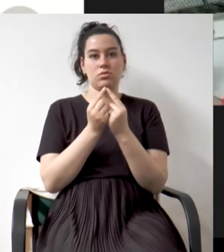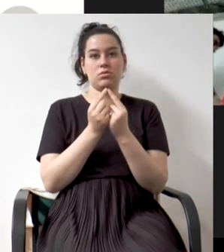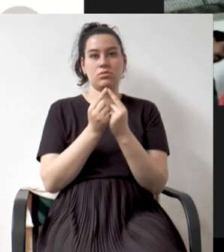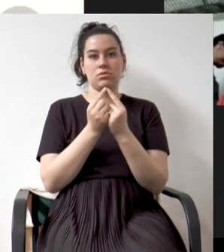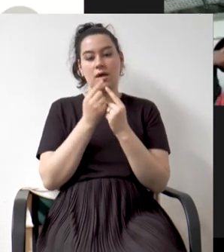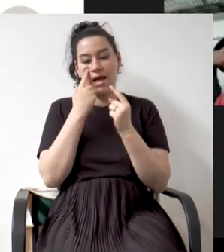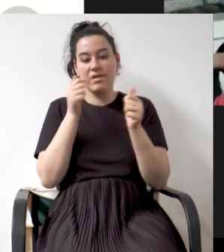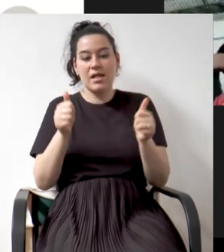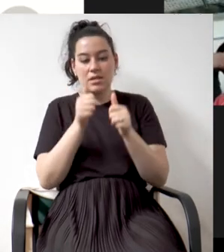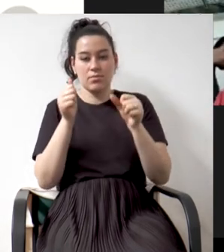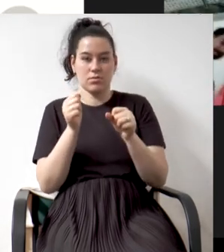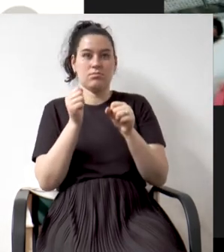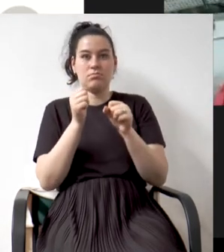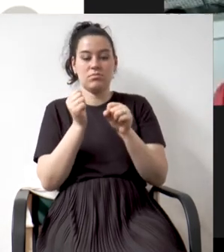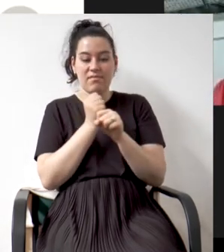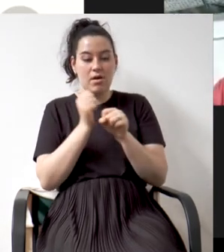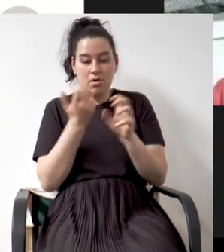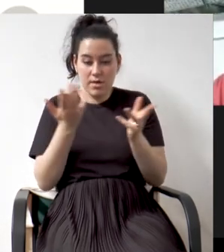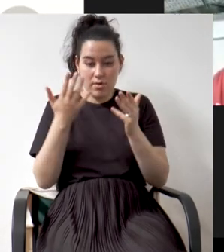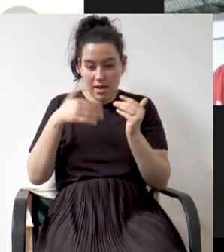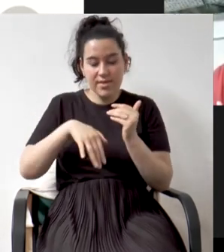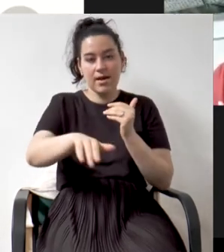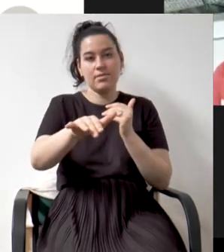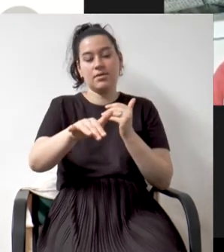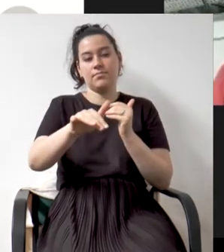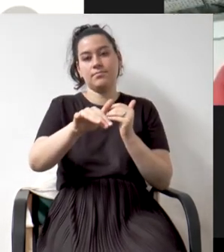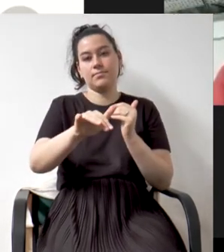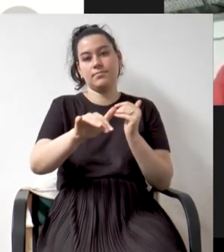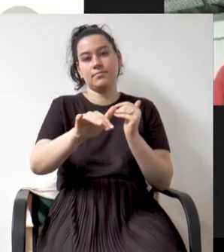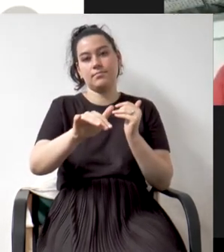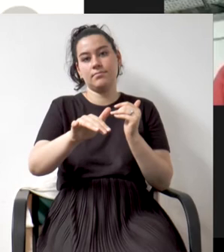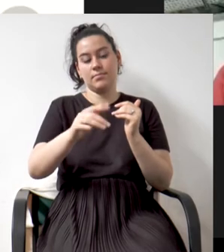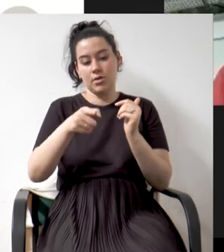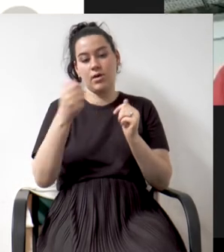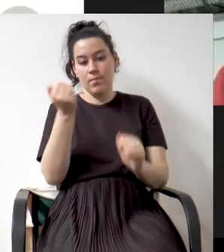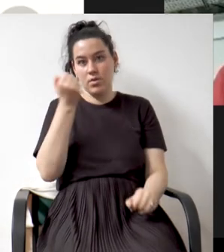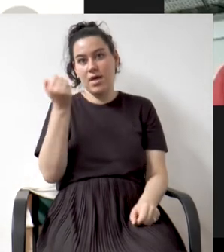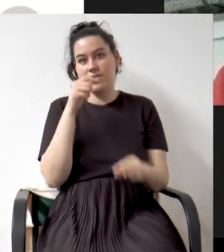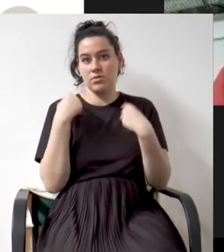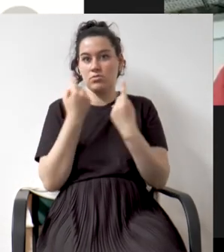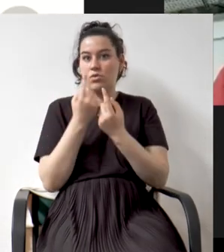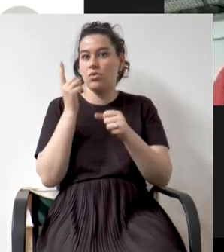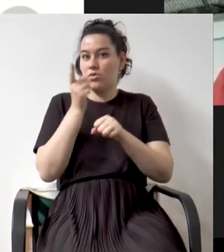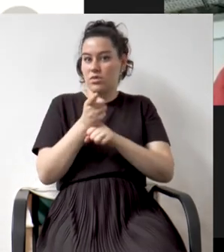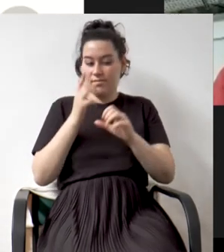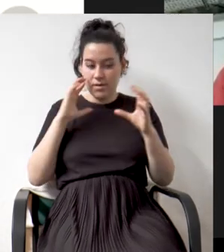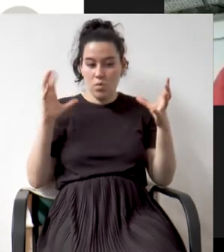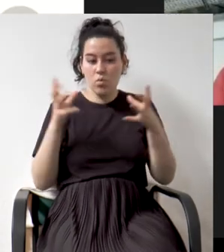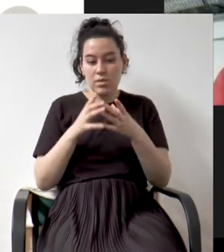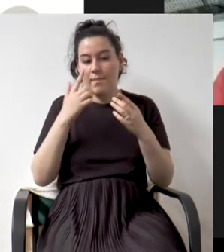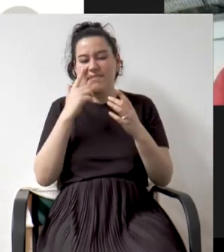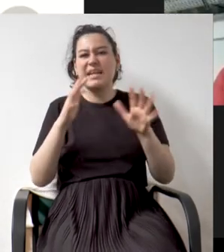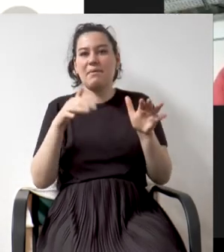las carreras que más estudiantes está llevando, y bueno, es un elemento importante que tenemos que sentarnos a discutir qué va a pasar a